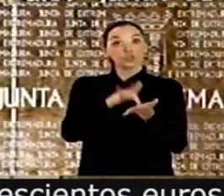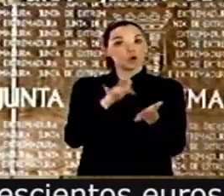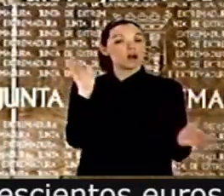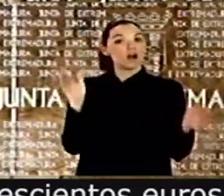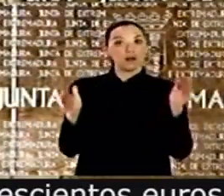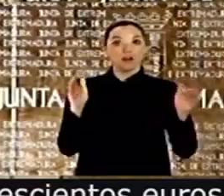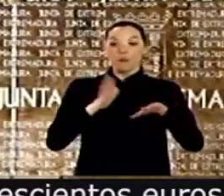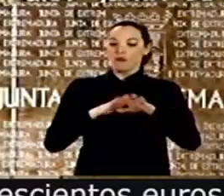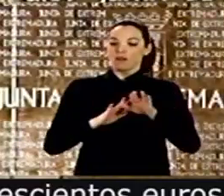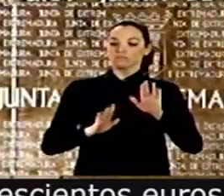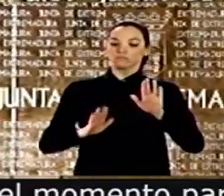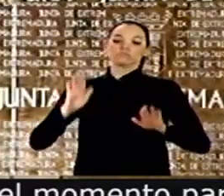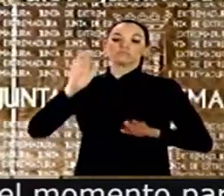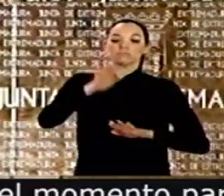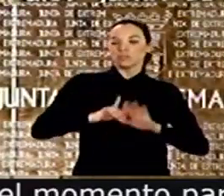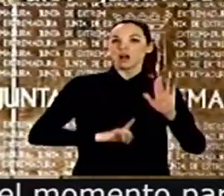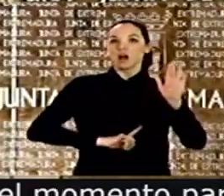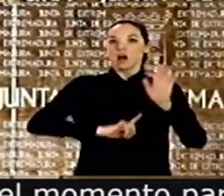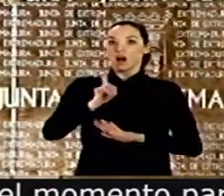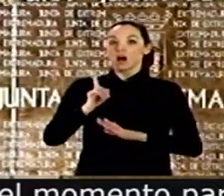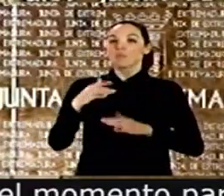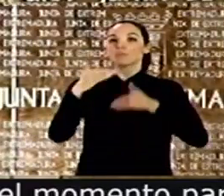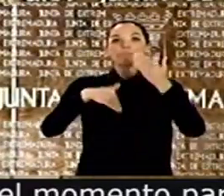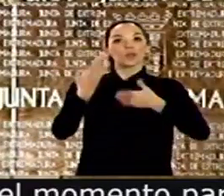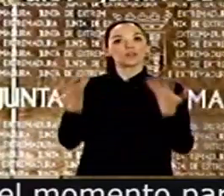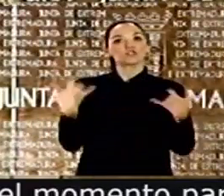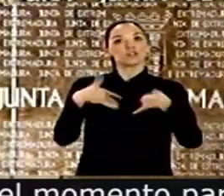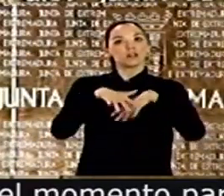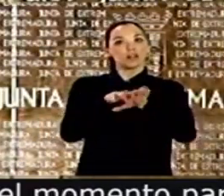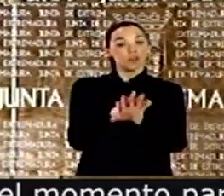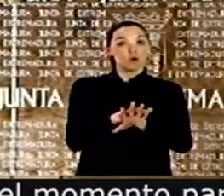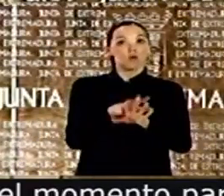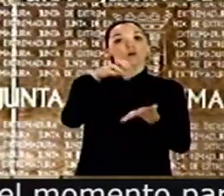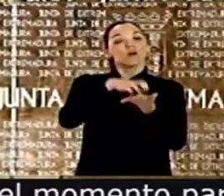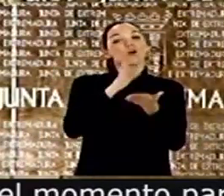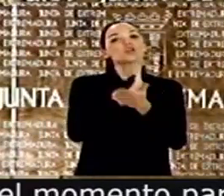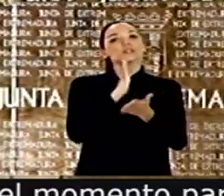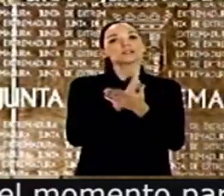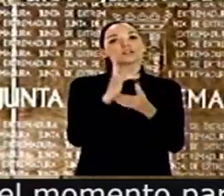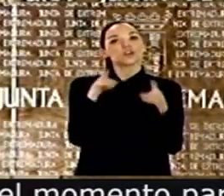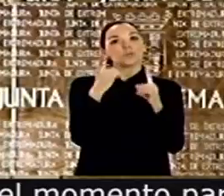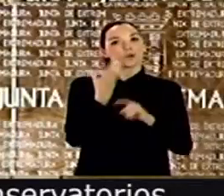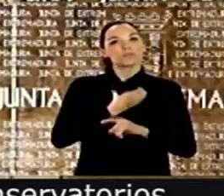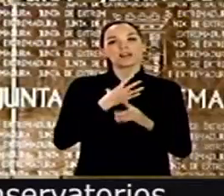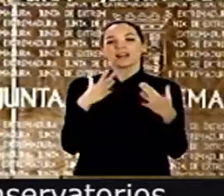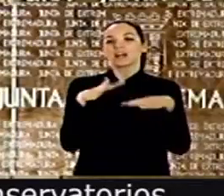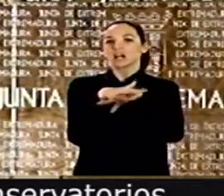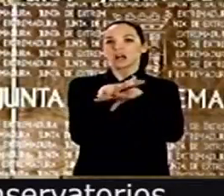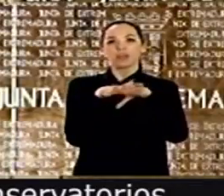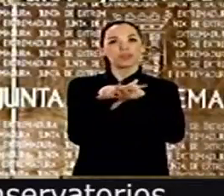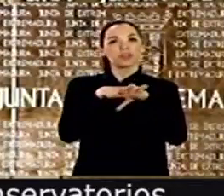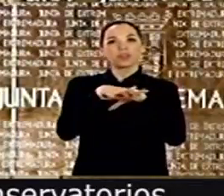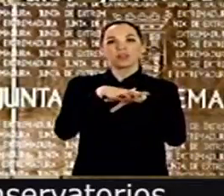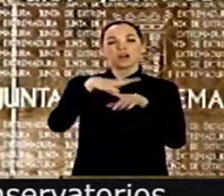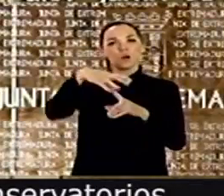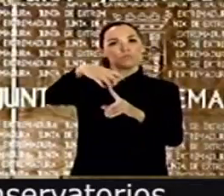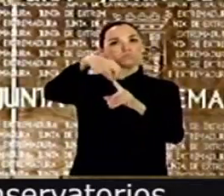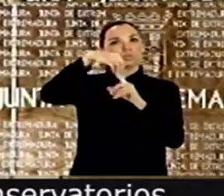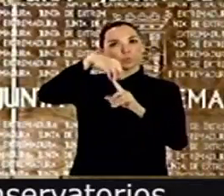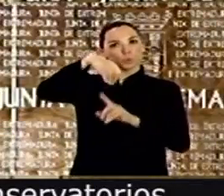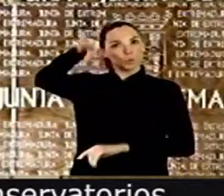poder avanzar en el proceso de integración de los conservatorios municipales en una sola red autonómica, y además